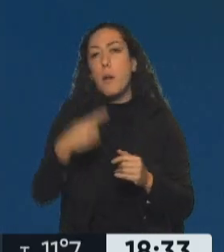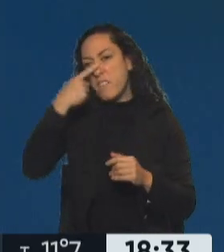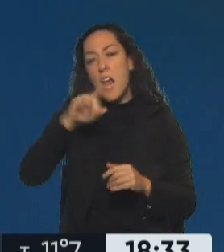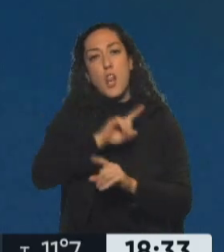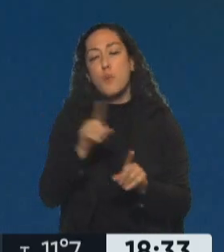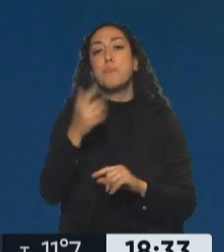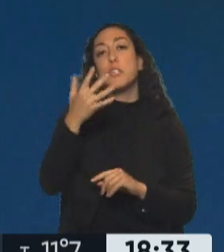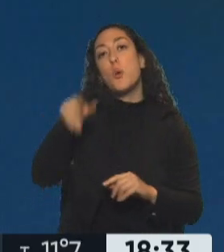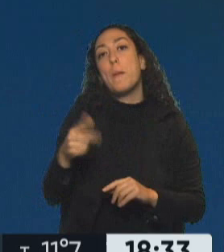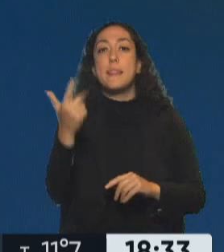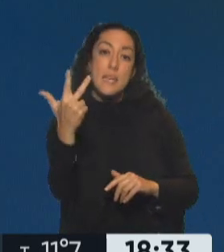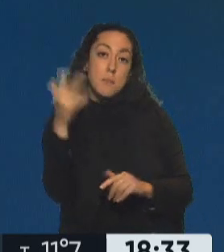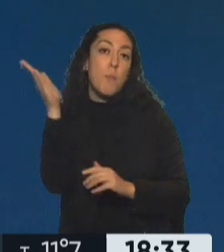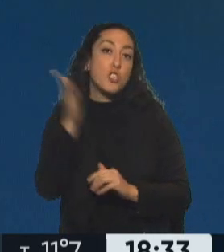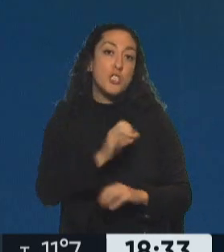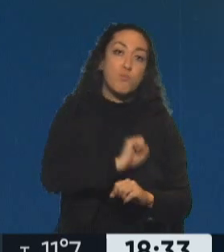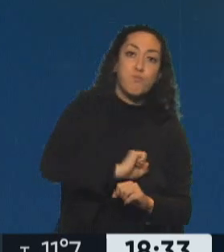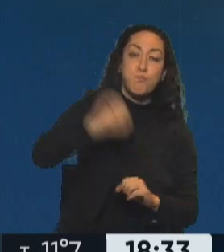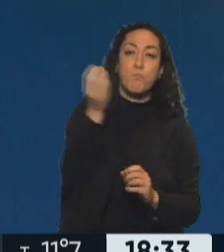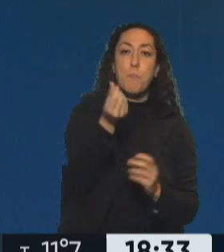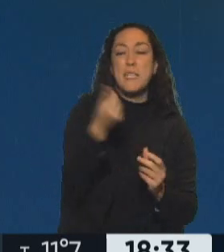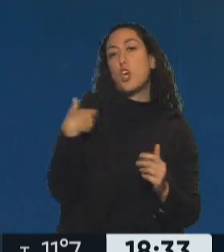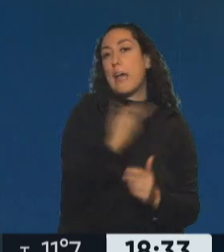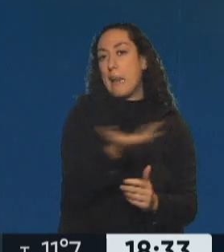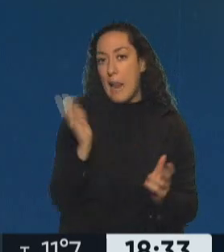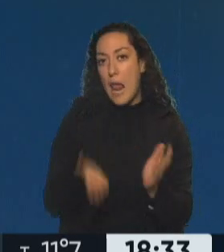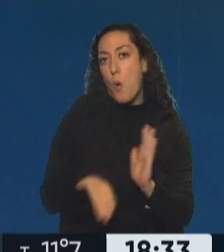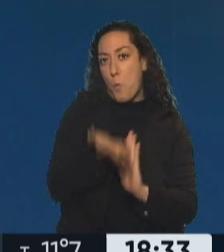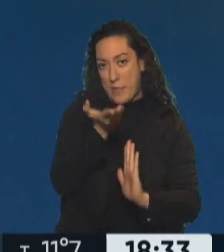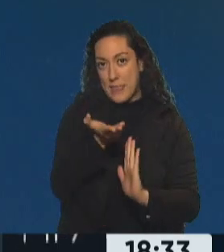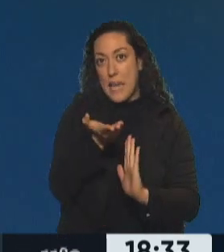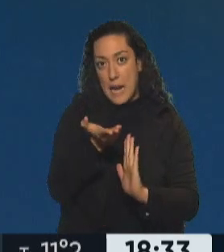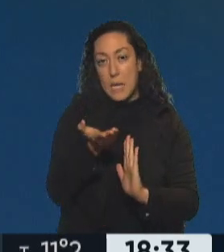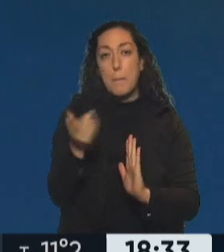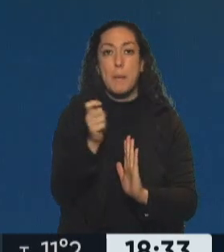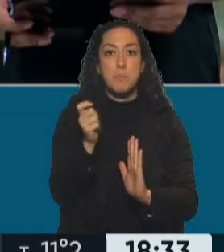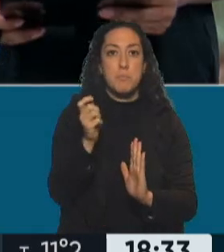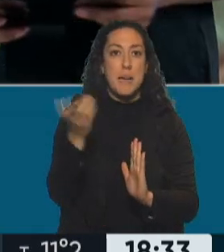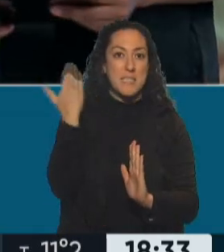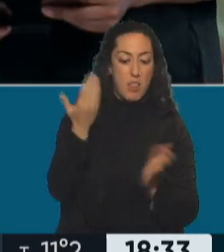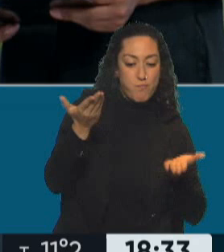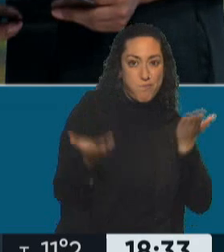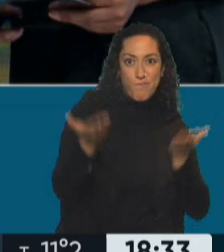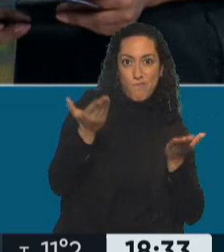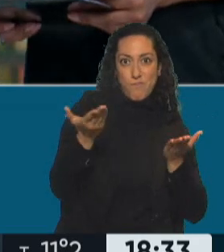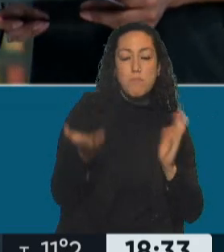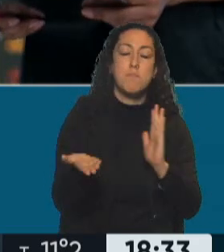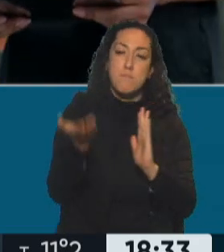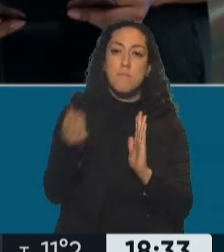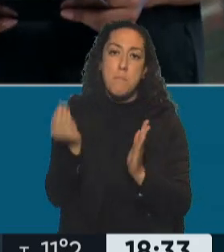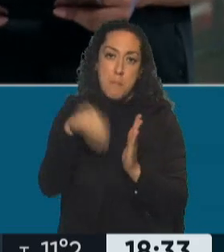5,3% fue la suba de los precios a nivel general por el mes pasado. Fíjate qué pasa a